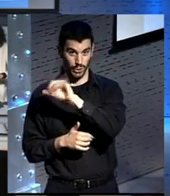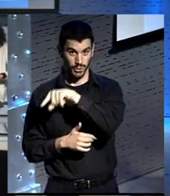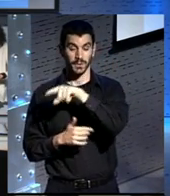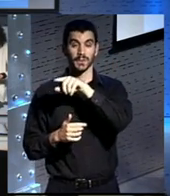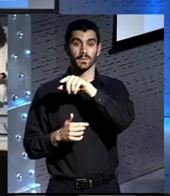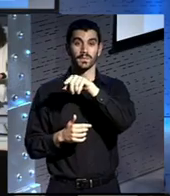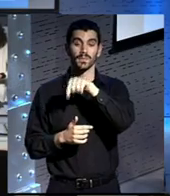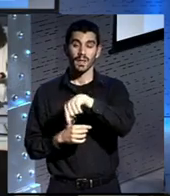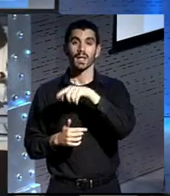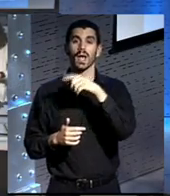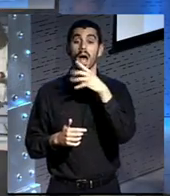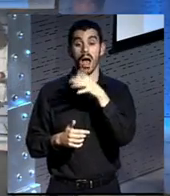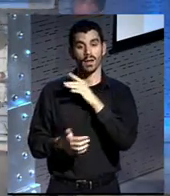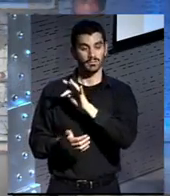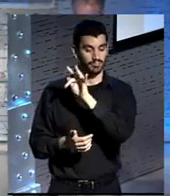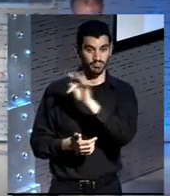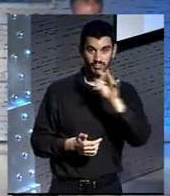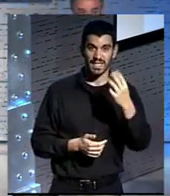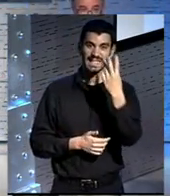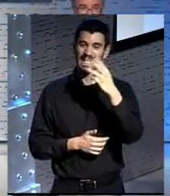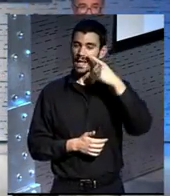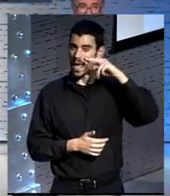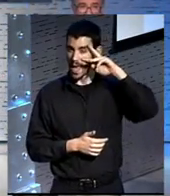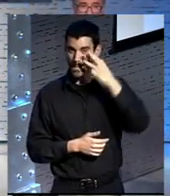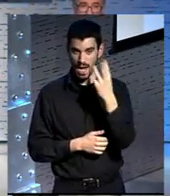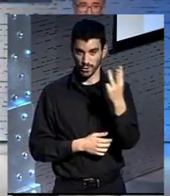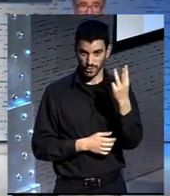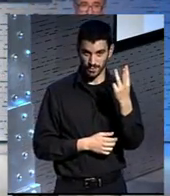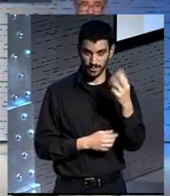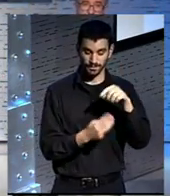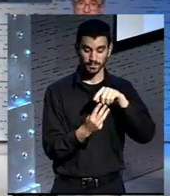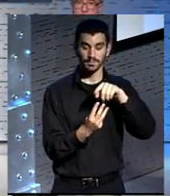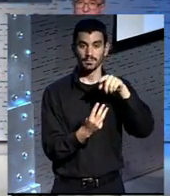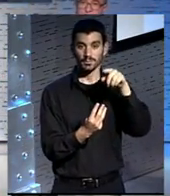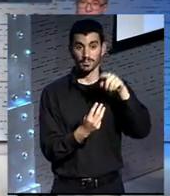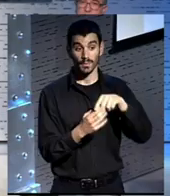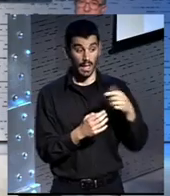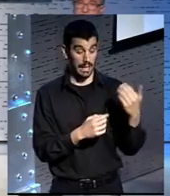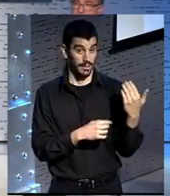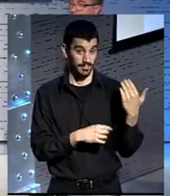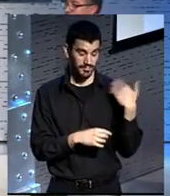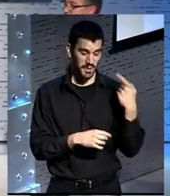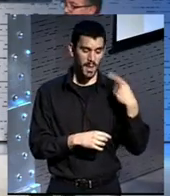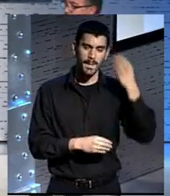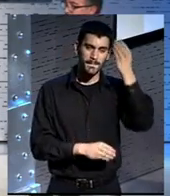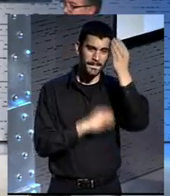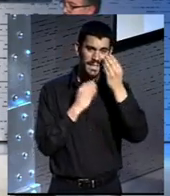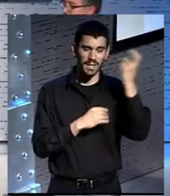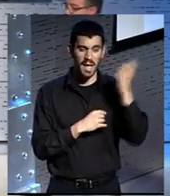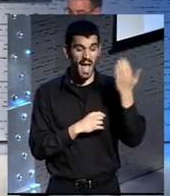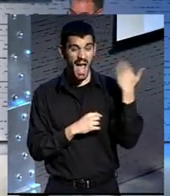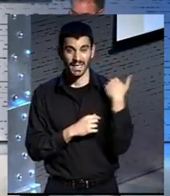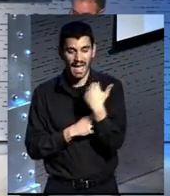contar con la intervención de tres expertos en la materia. Cuando venía hacia acá pensaba que hubo un tiempo en que no había